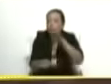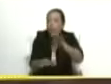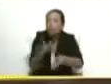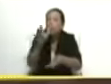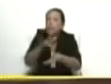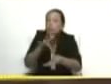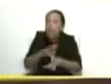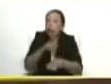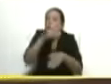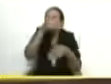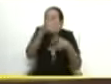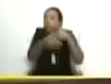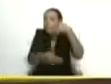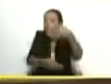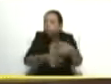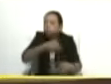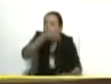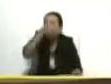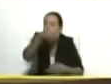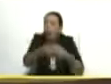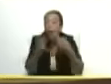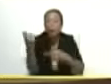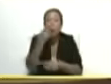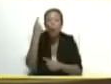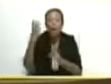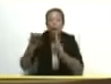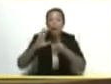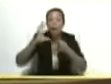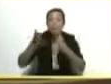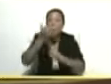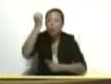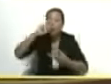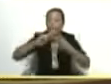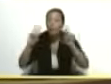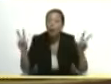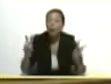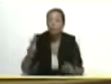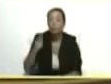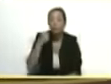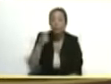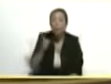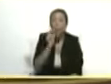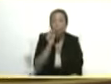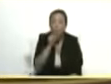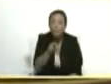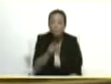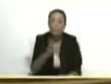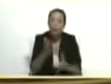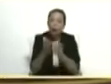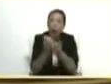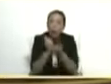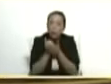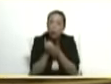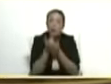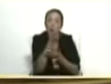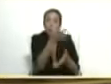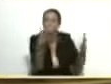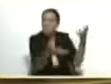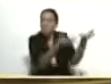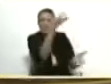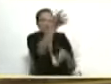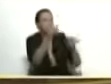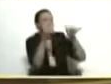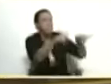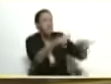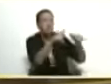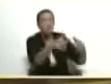Los fuimos llevando y que ellos, como decía José Vicente Rangel, que ellos se cocinaran en su propia